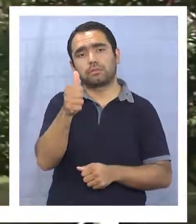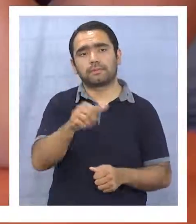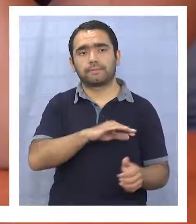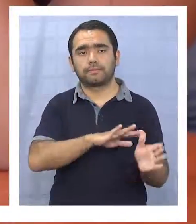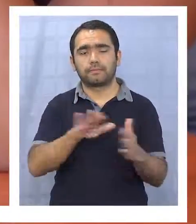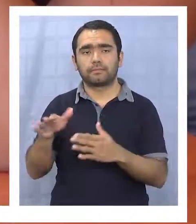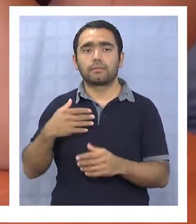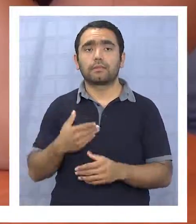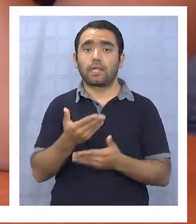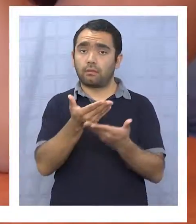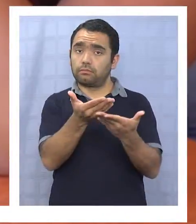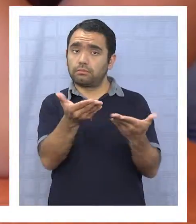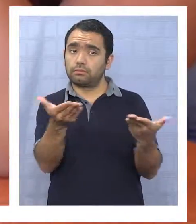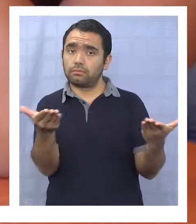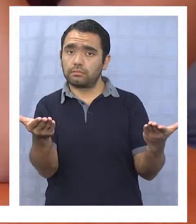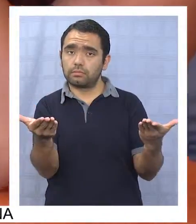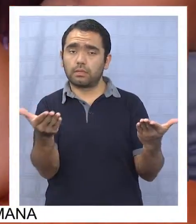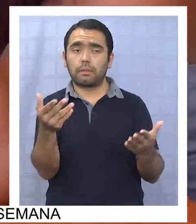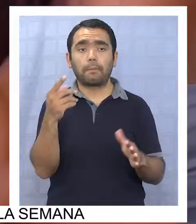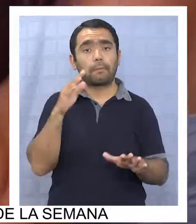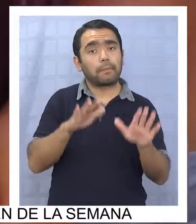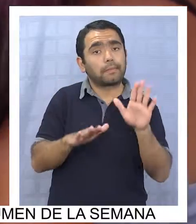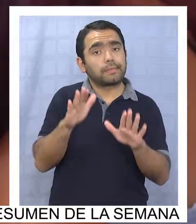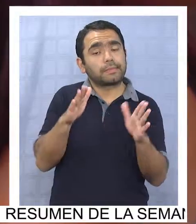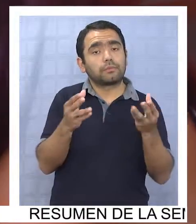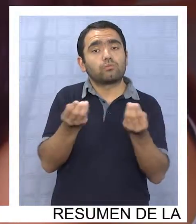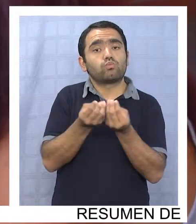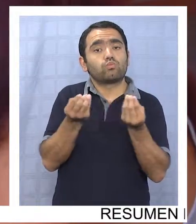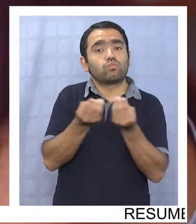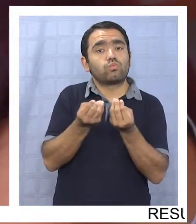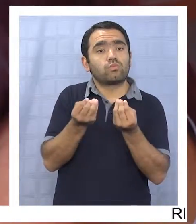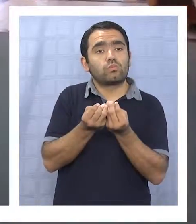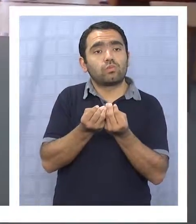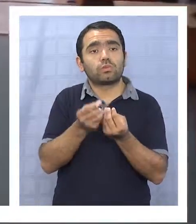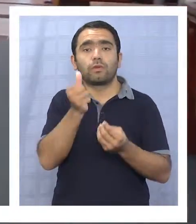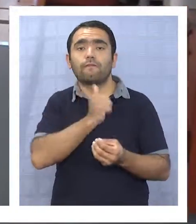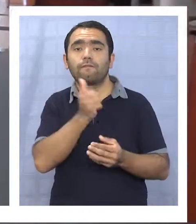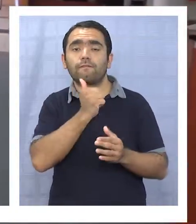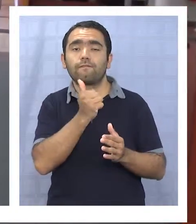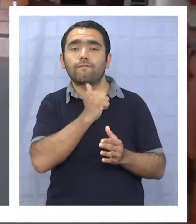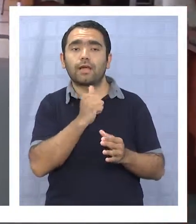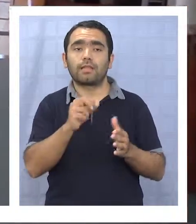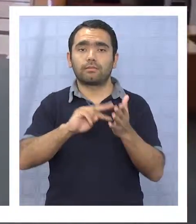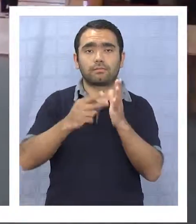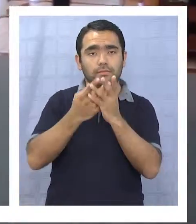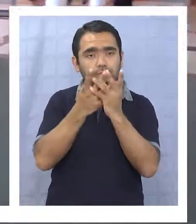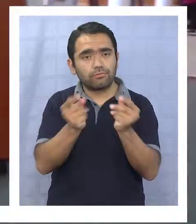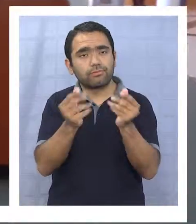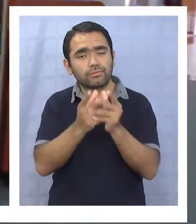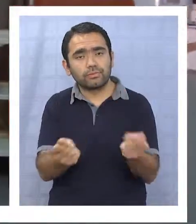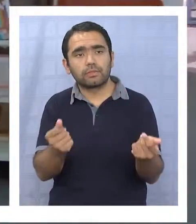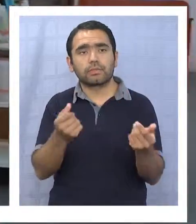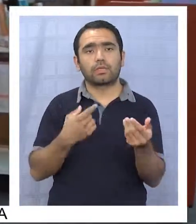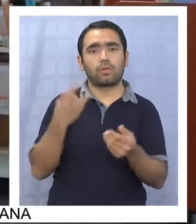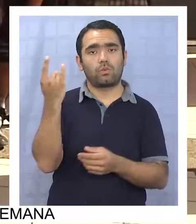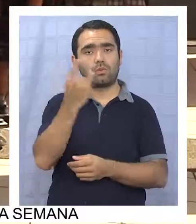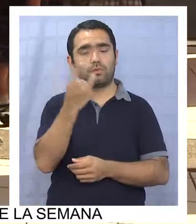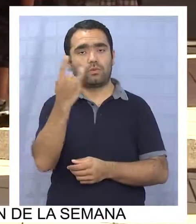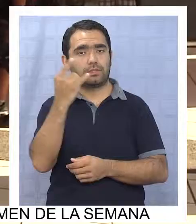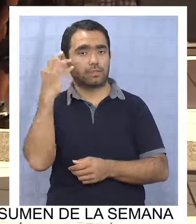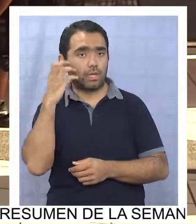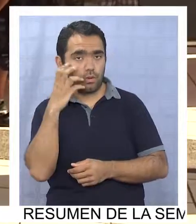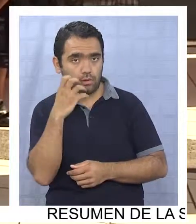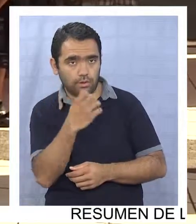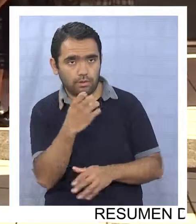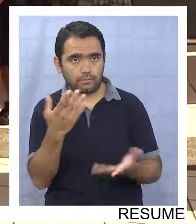al parecer aún queda mucho por resolver entre los distintos actores que conforman la comunidad universitaria de la unap una tarea